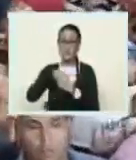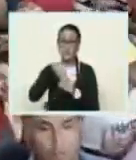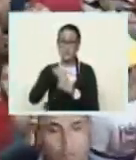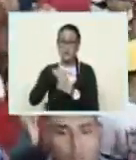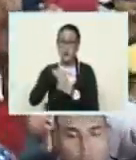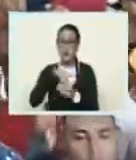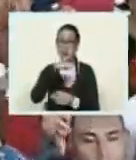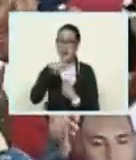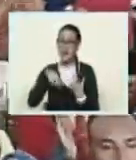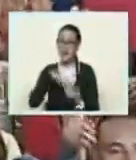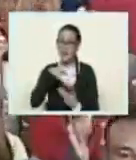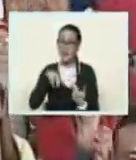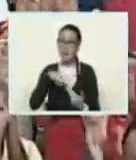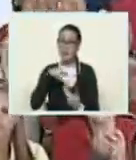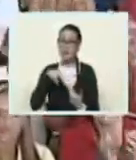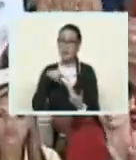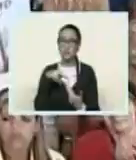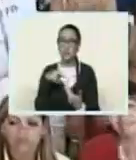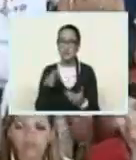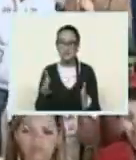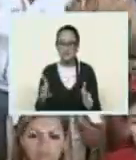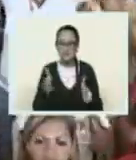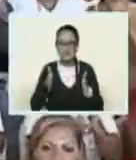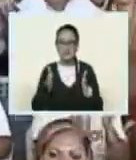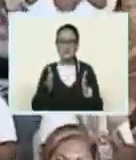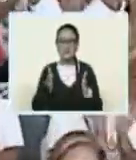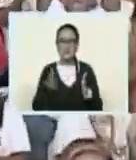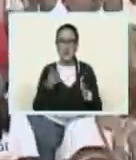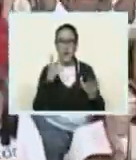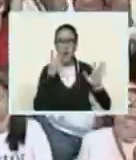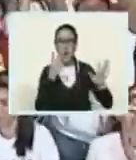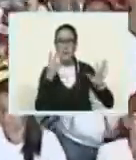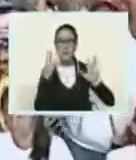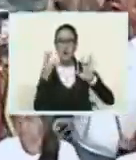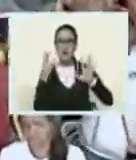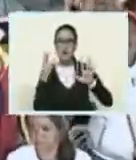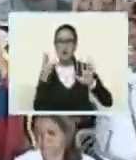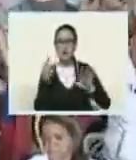la revolución sacó el